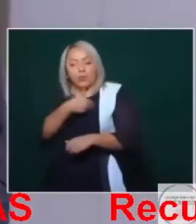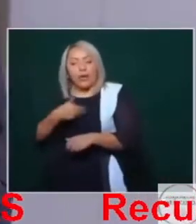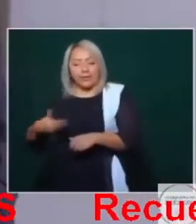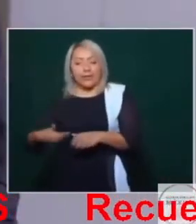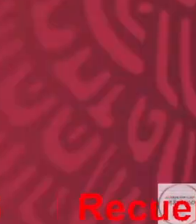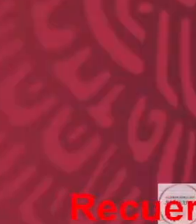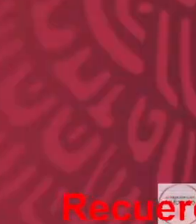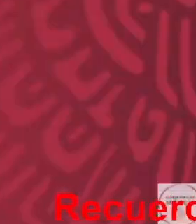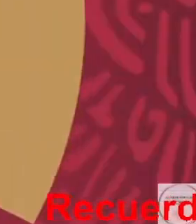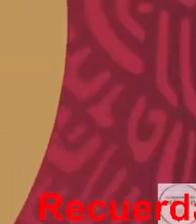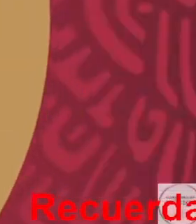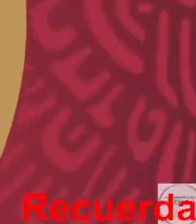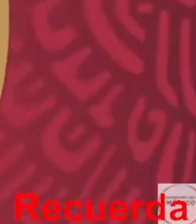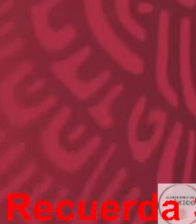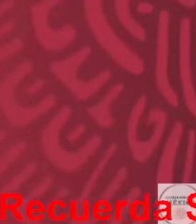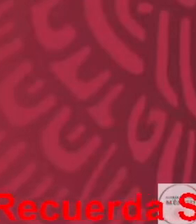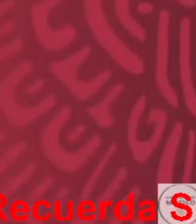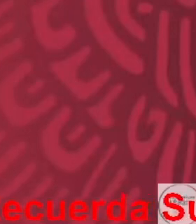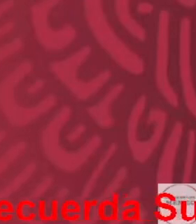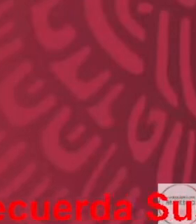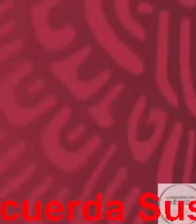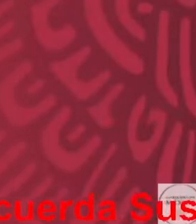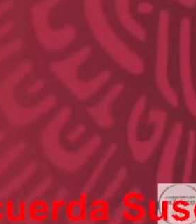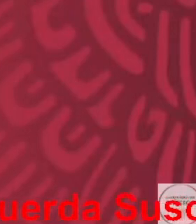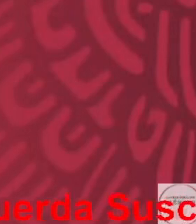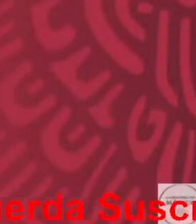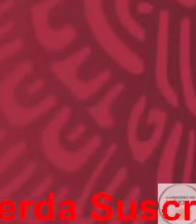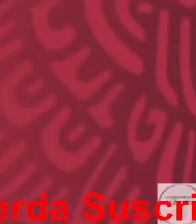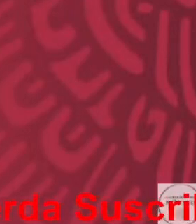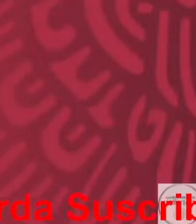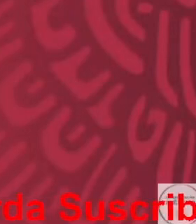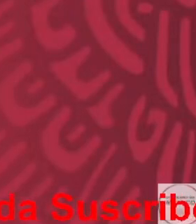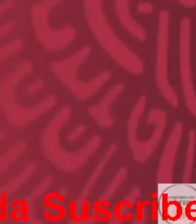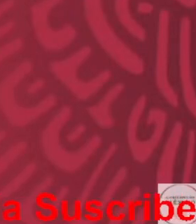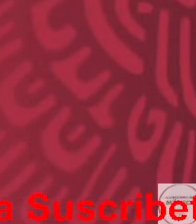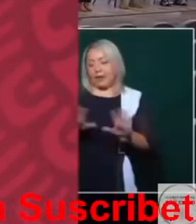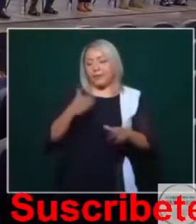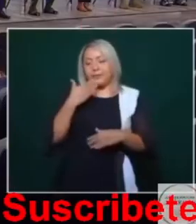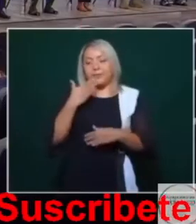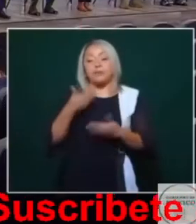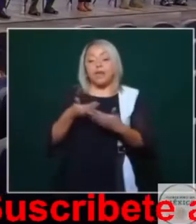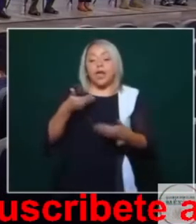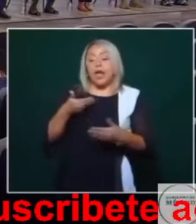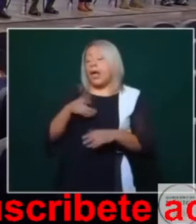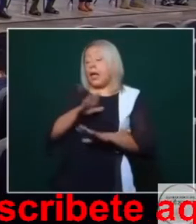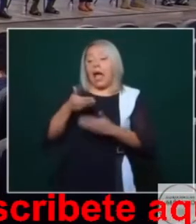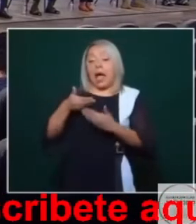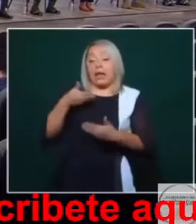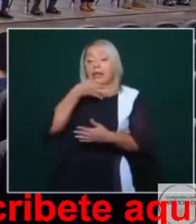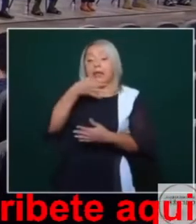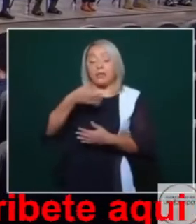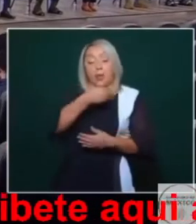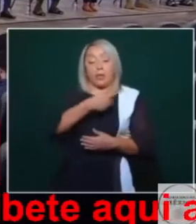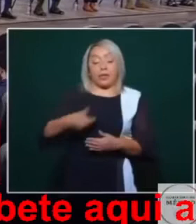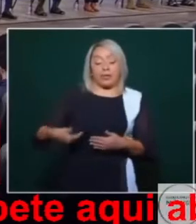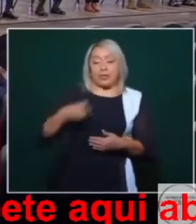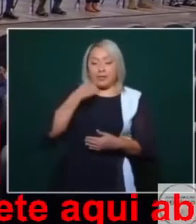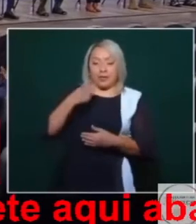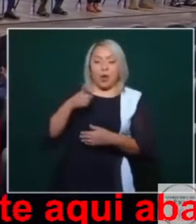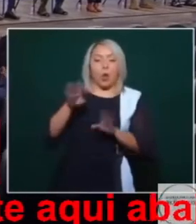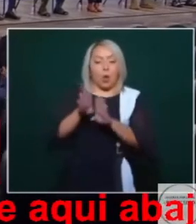mensual de los principales indicadores socioeconómicos de mexico el primer jueves de cada mes vamos a estar informando